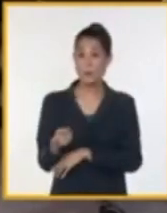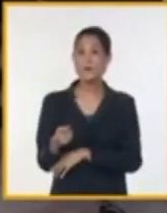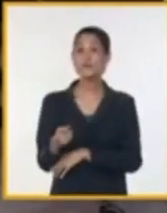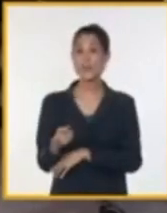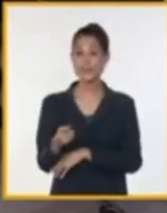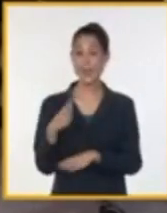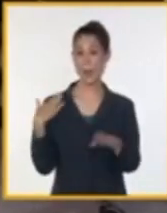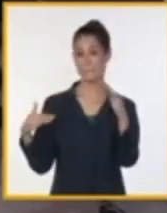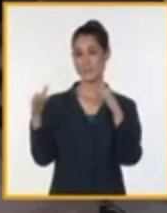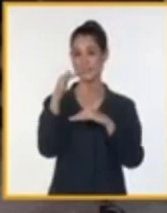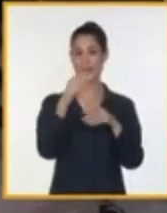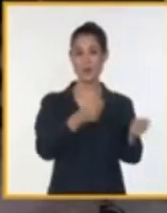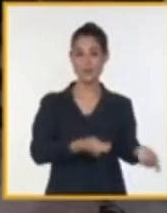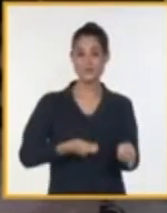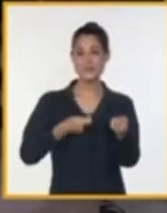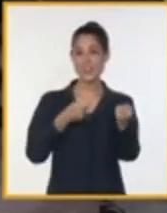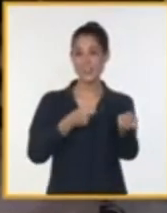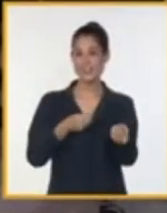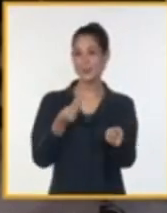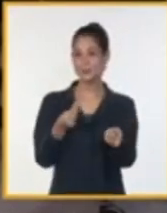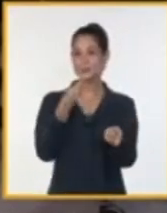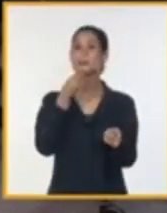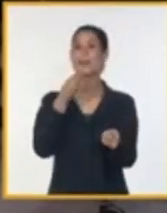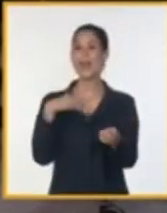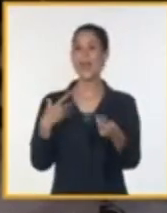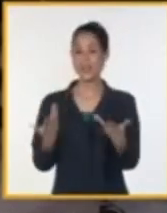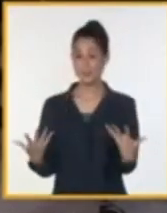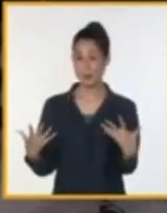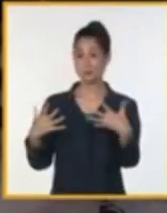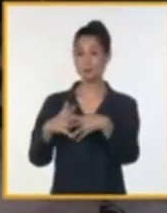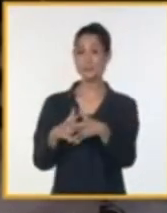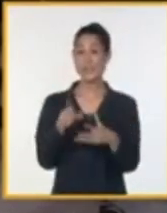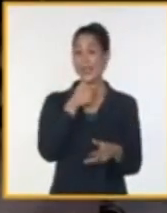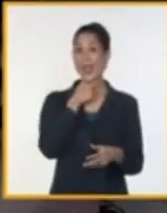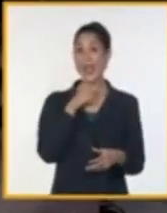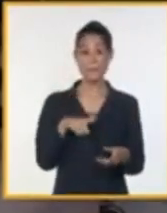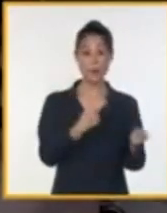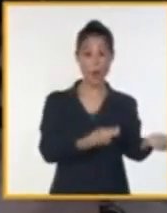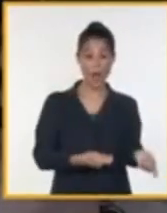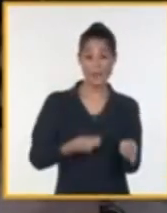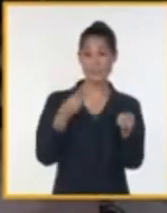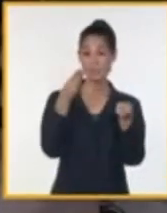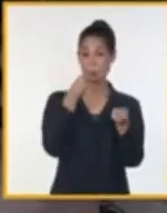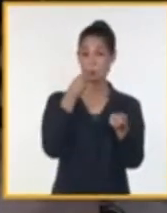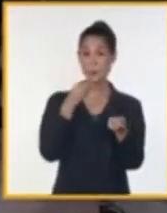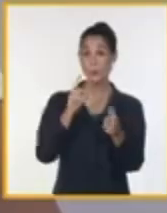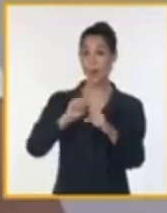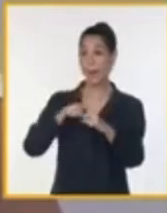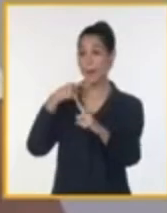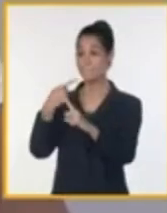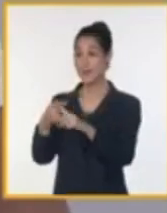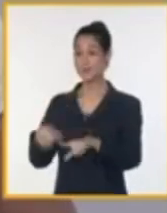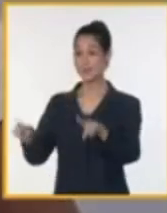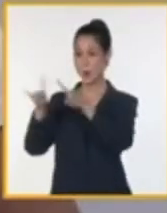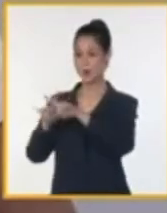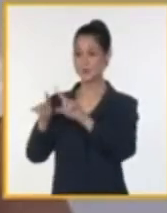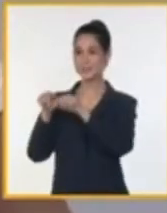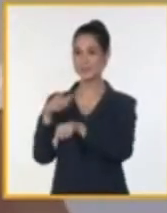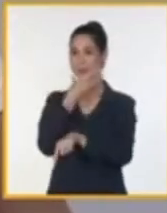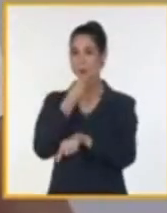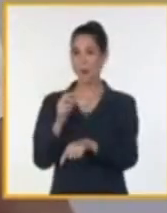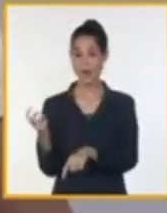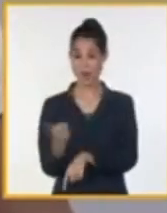en apoyar a la Federación Estudiantil Universitaria en la articulación de campamentos universitarios agrícolas para este verano En todo el país. en todo el país.